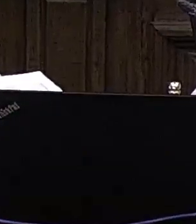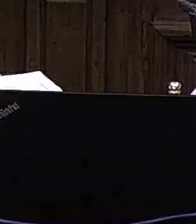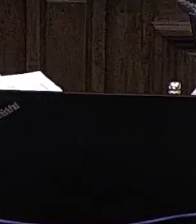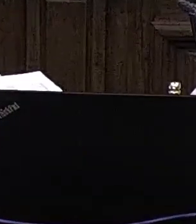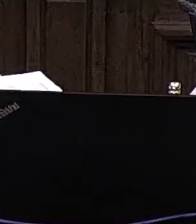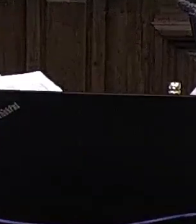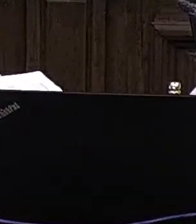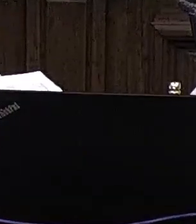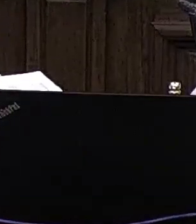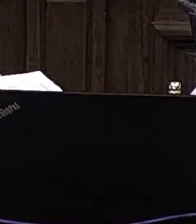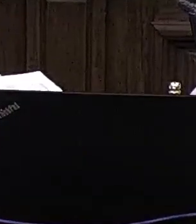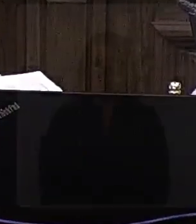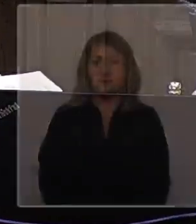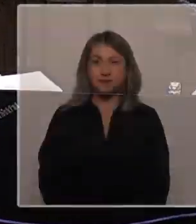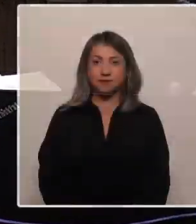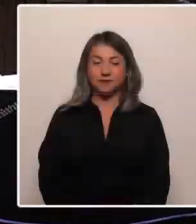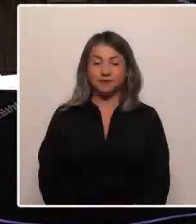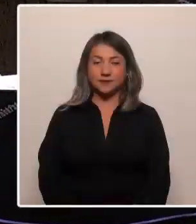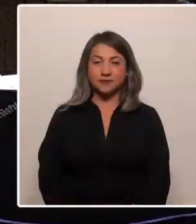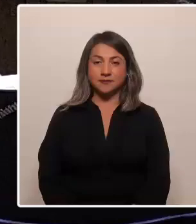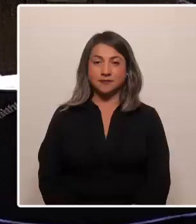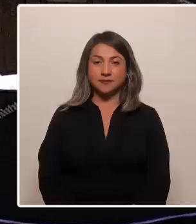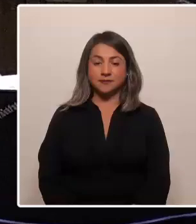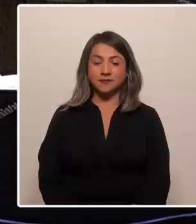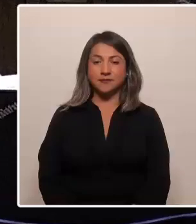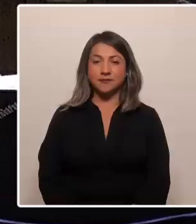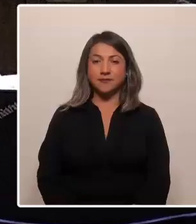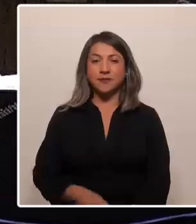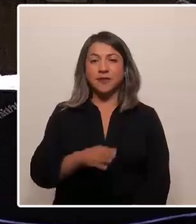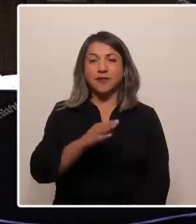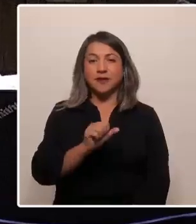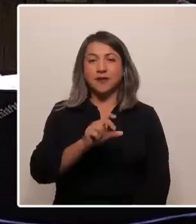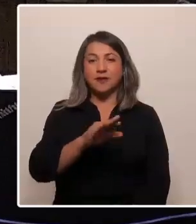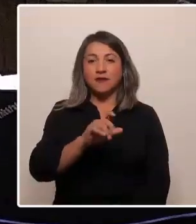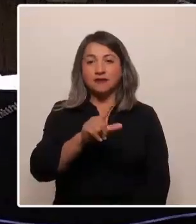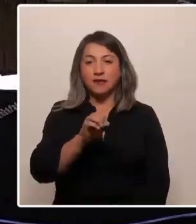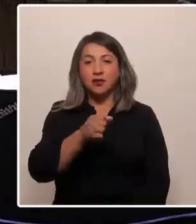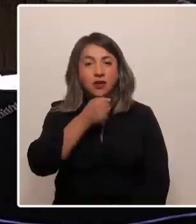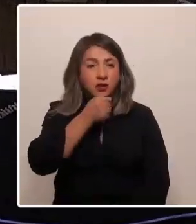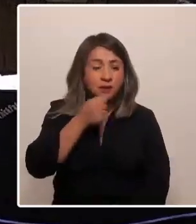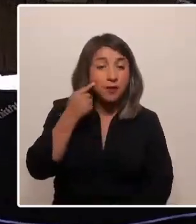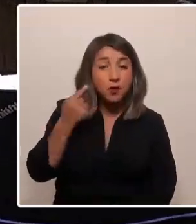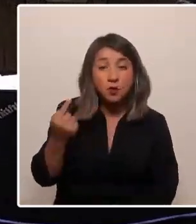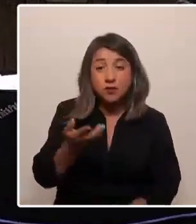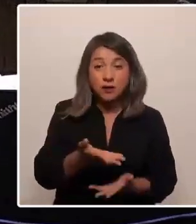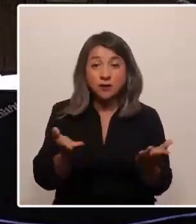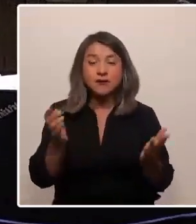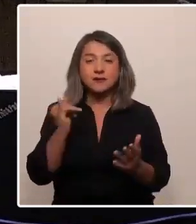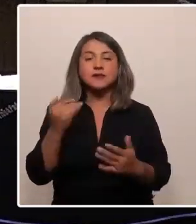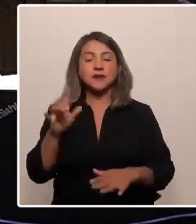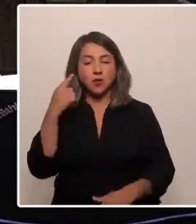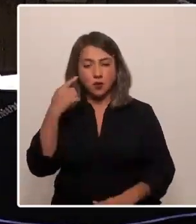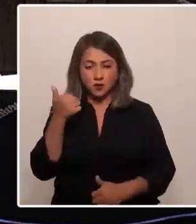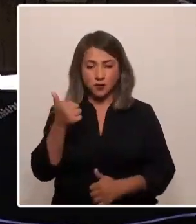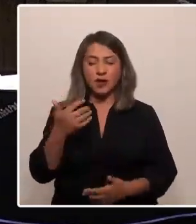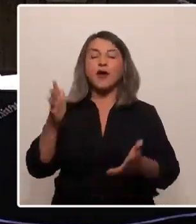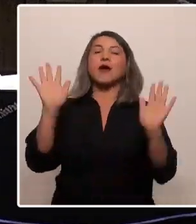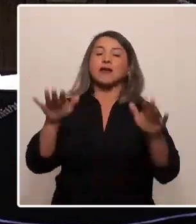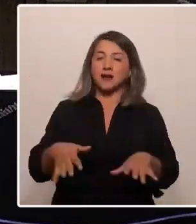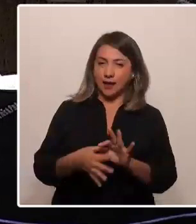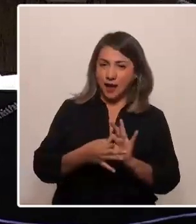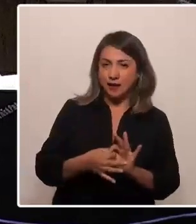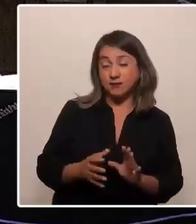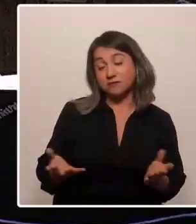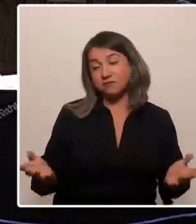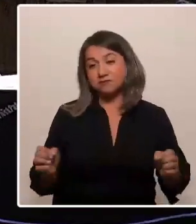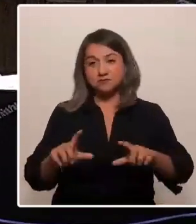Tiene la palabra el señor Barceló. No me funciona. Ah, ya. ¿Me están escuchando? Sí, se le oye bien. Ah, ya. Muchas gracias. Que no me haya